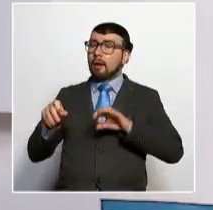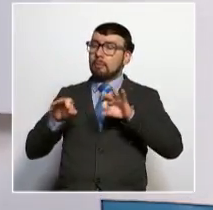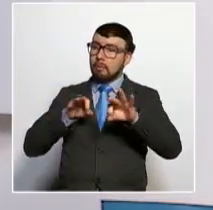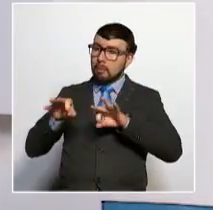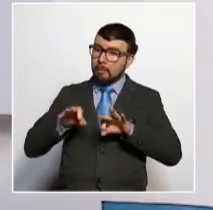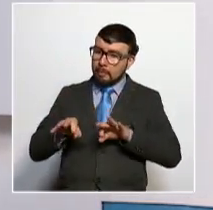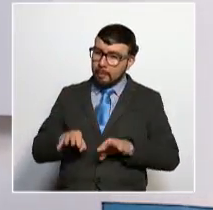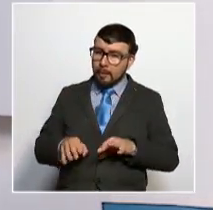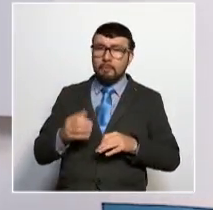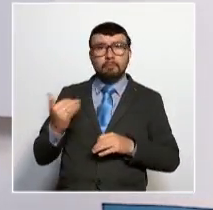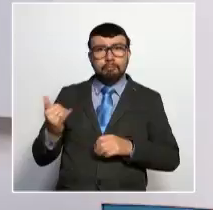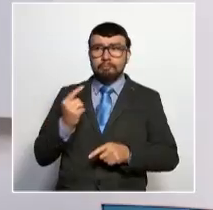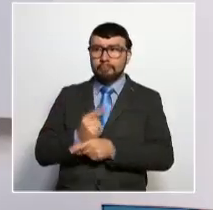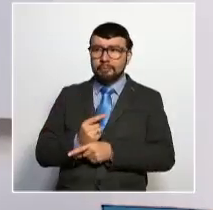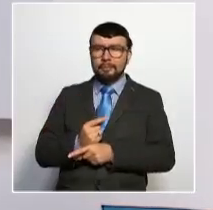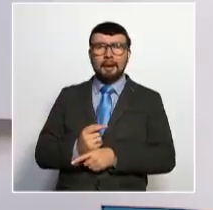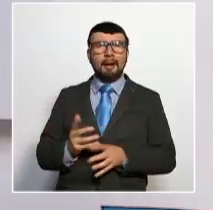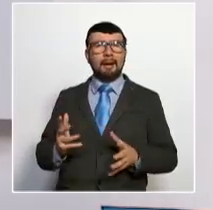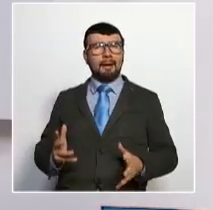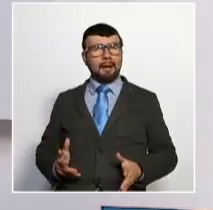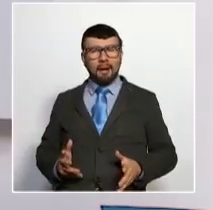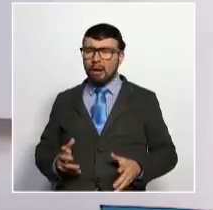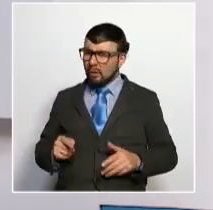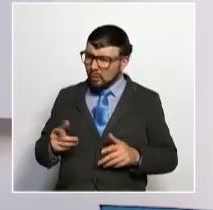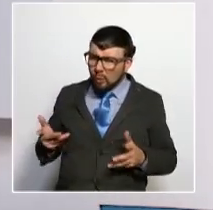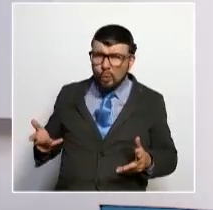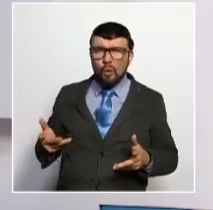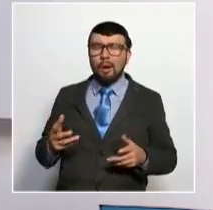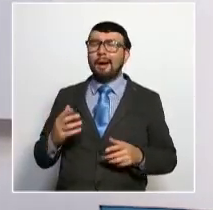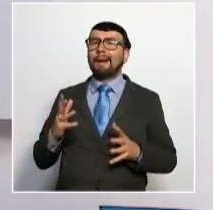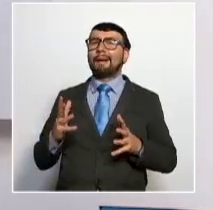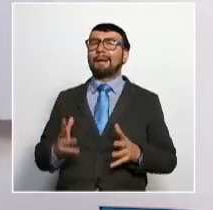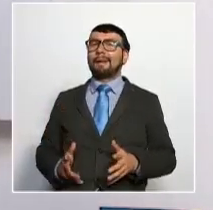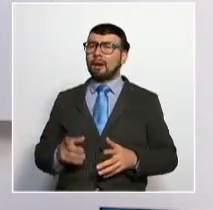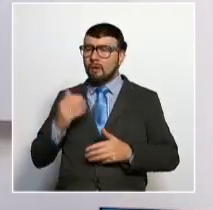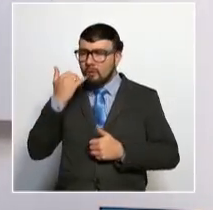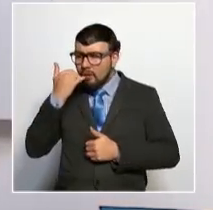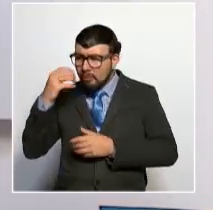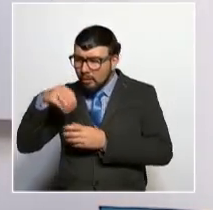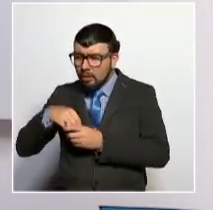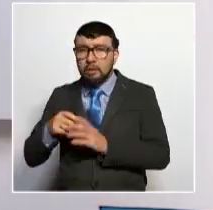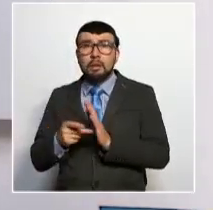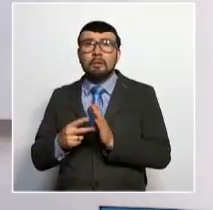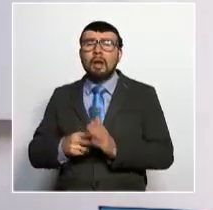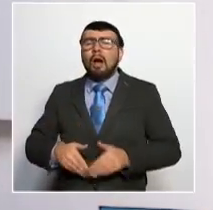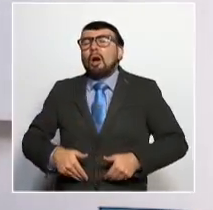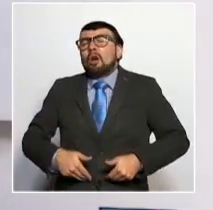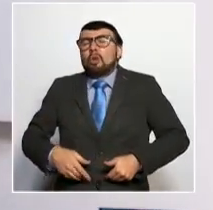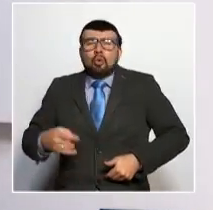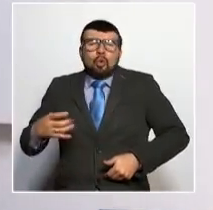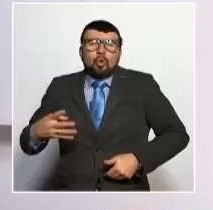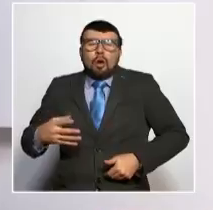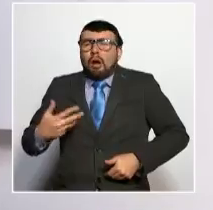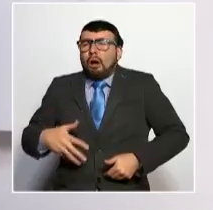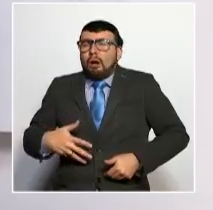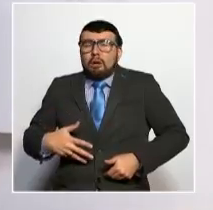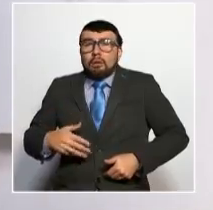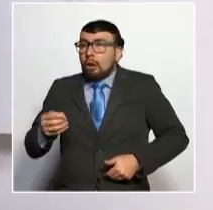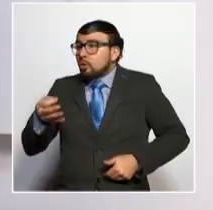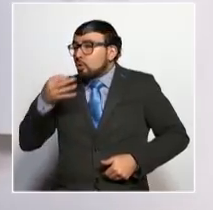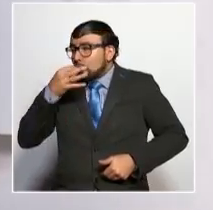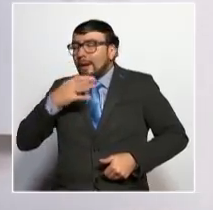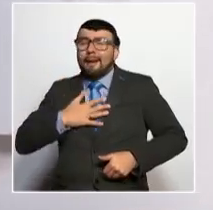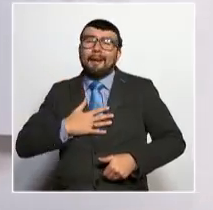tantas patologías que pueden suceder allí. Y por eso no es que tenga un dolor bajito y me tome una pastica para el